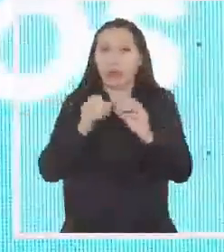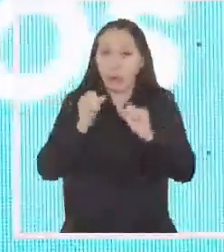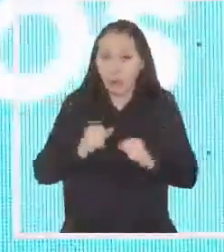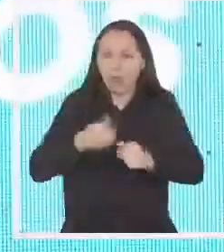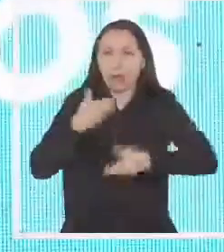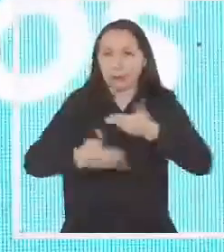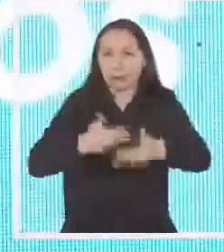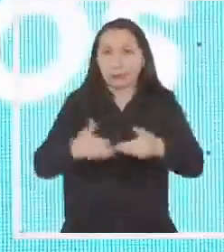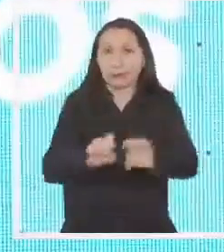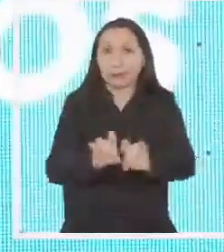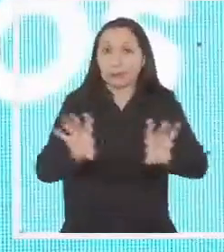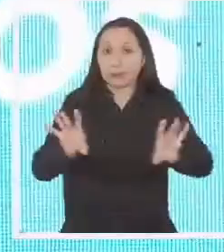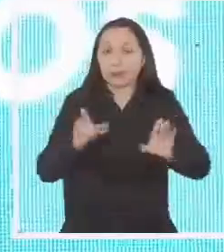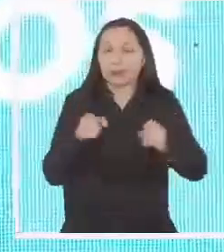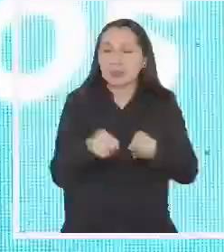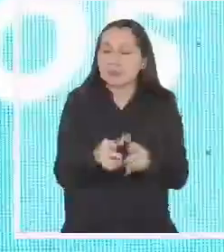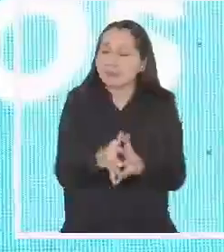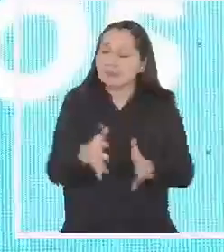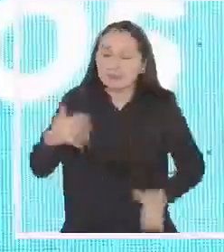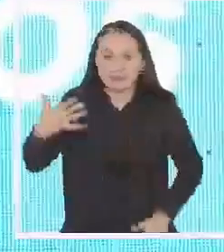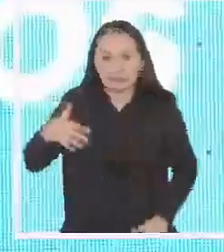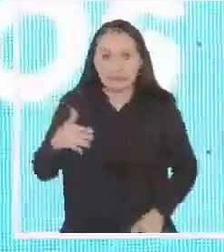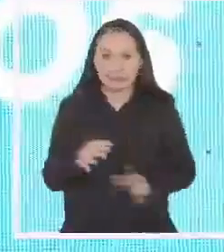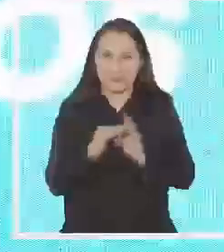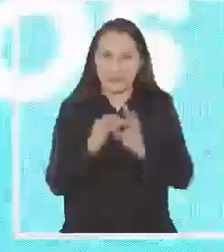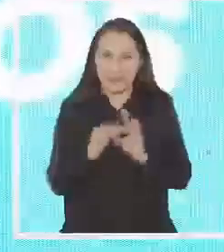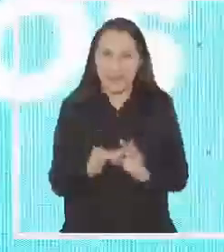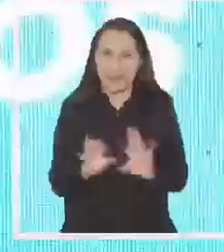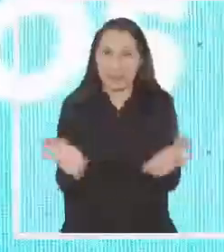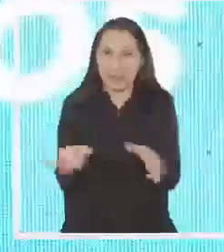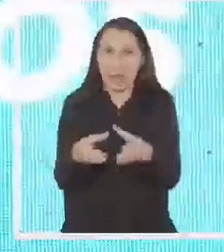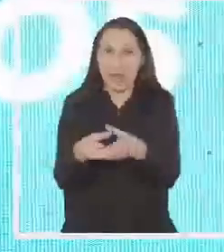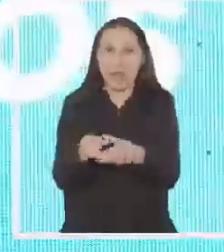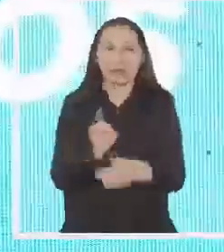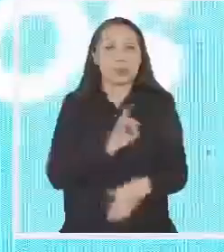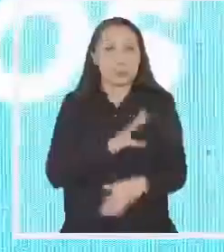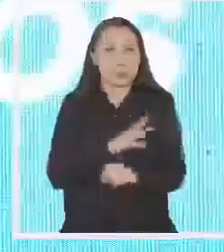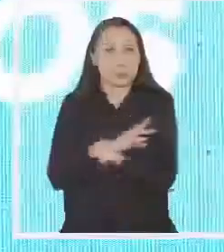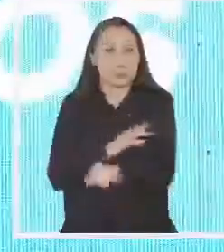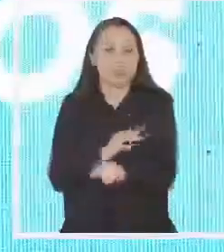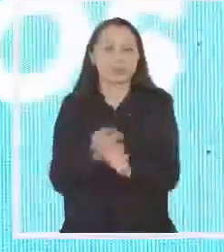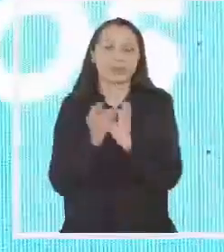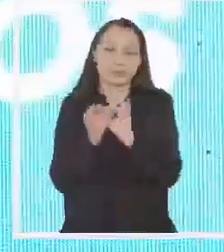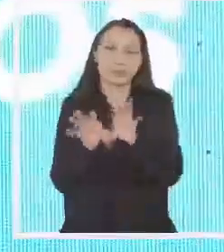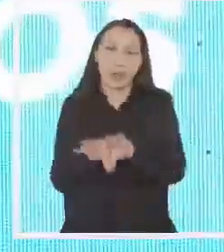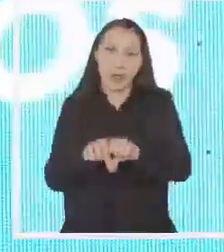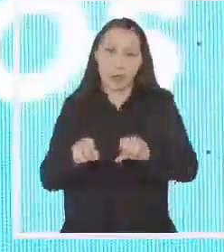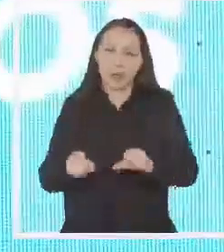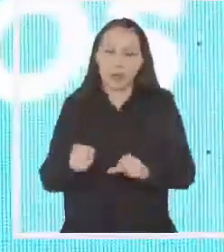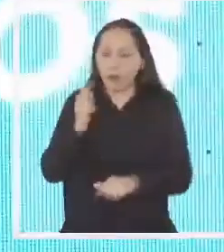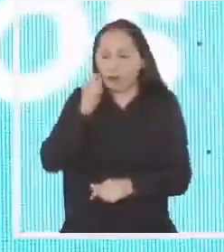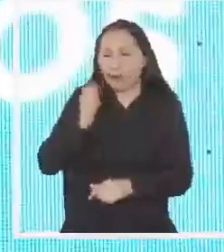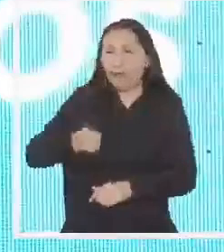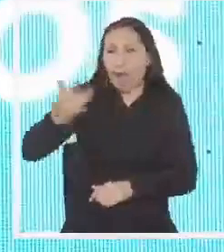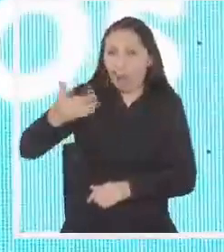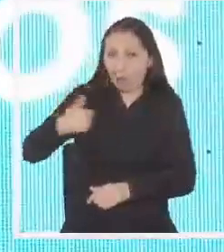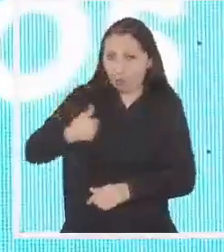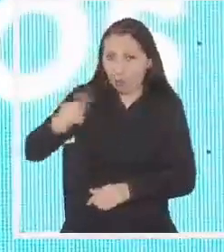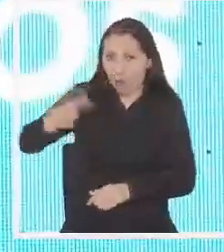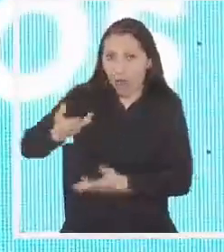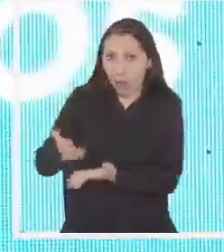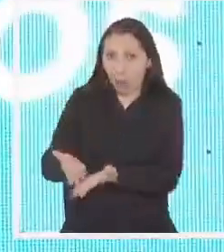sacar esto adelante ha sido fundamental y por lo tanto le agradezco a la Cámara ese compromiso que realmente valoro, y más allá de que lo valore